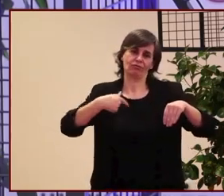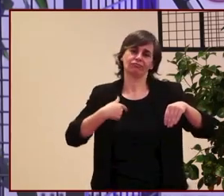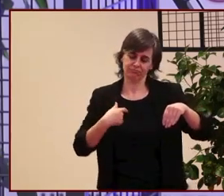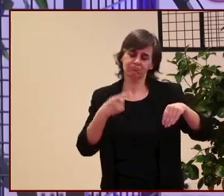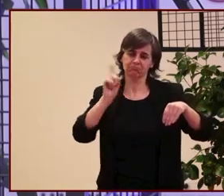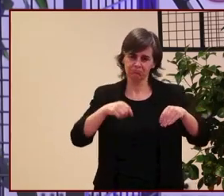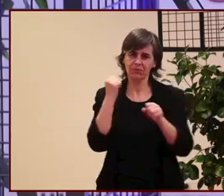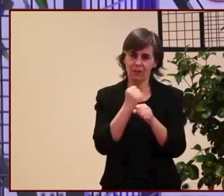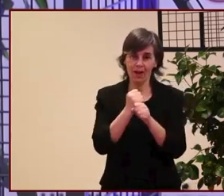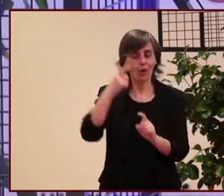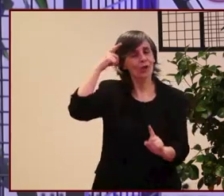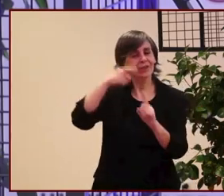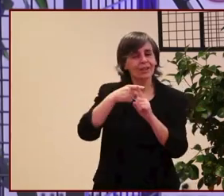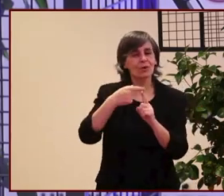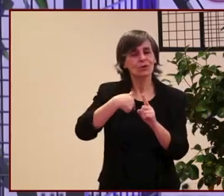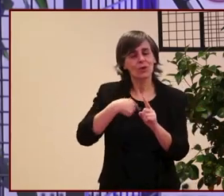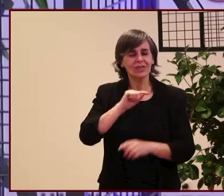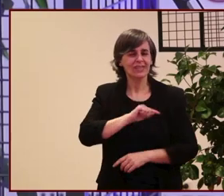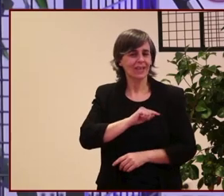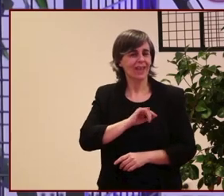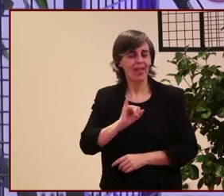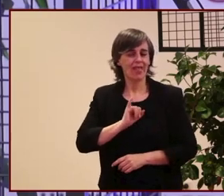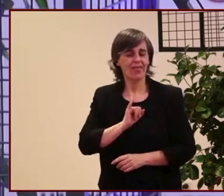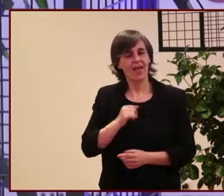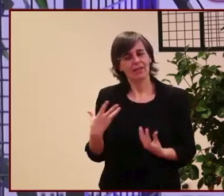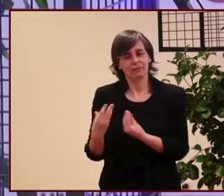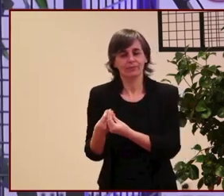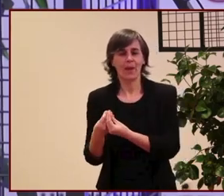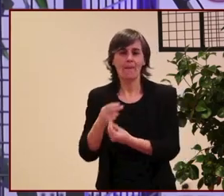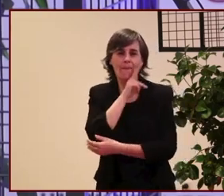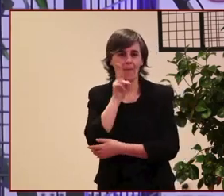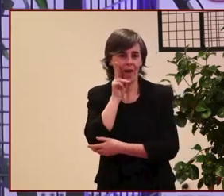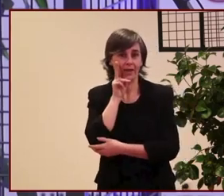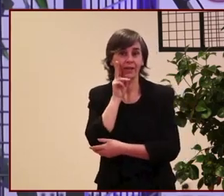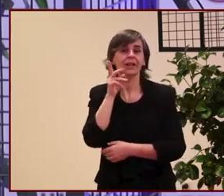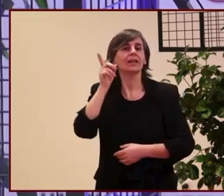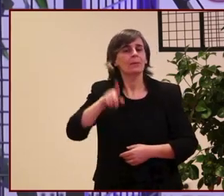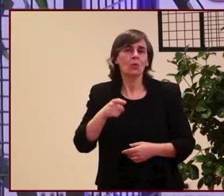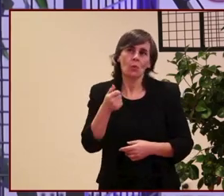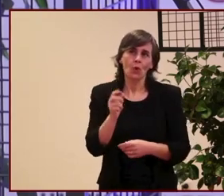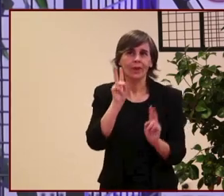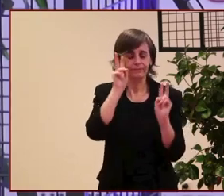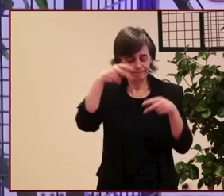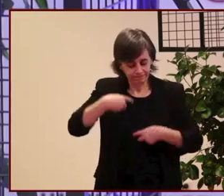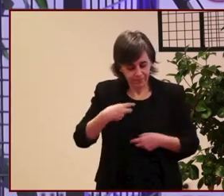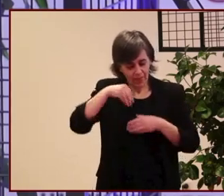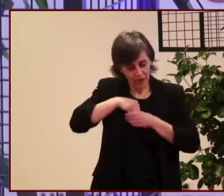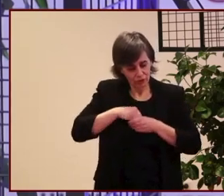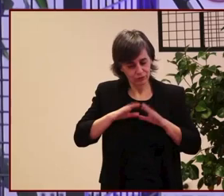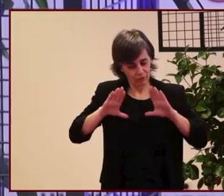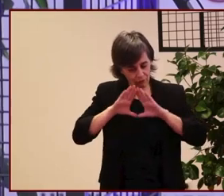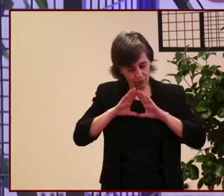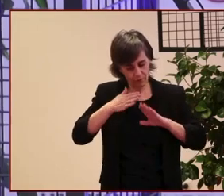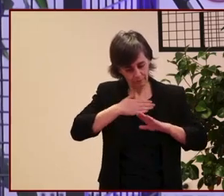madre también siempre desde una óptica intimista y femenina siempre